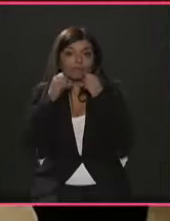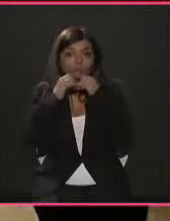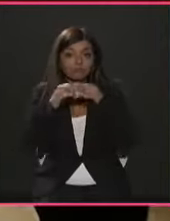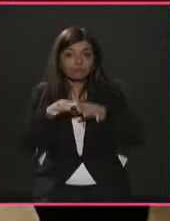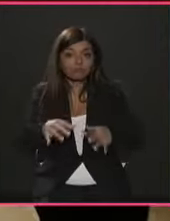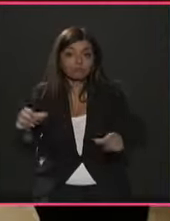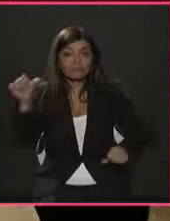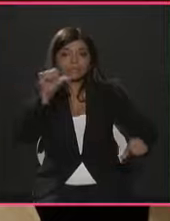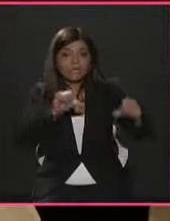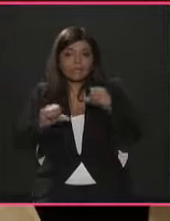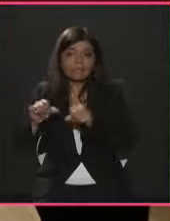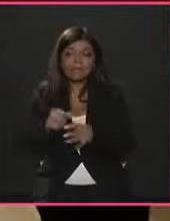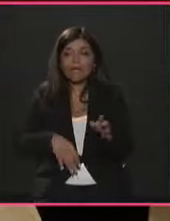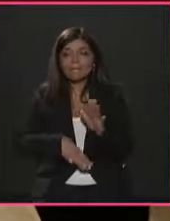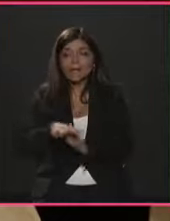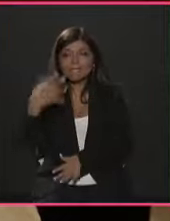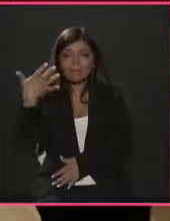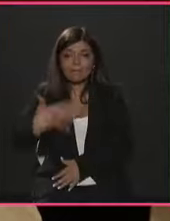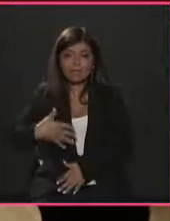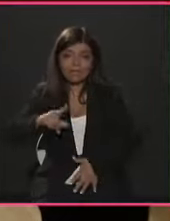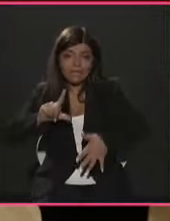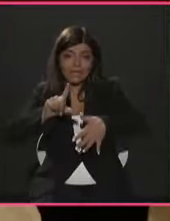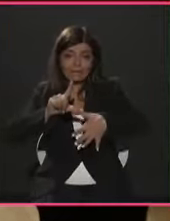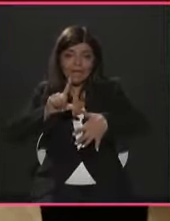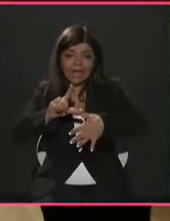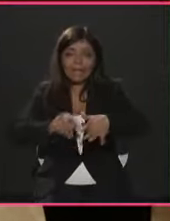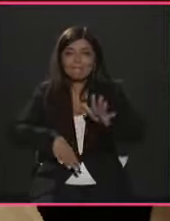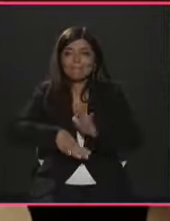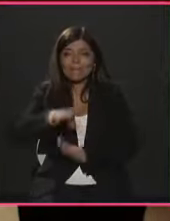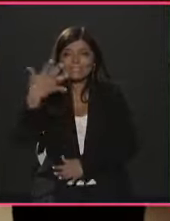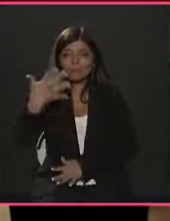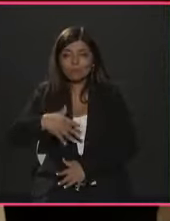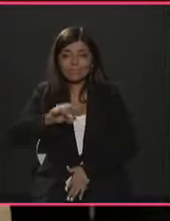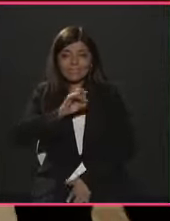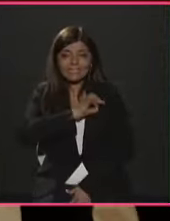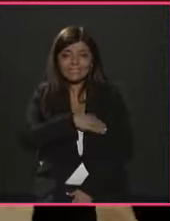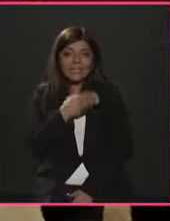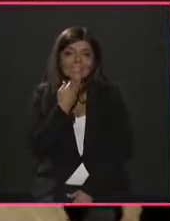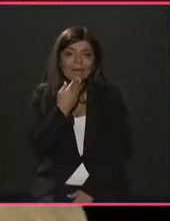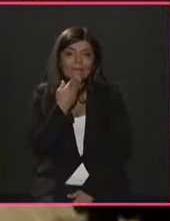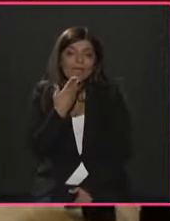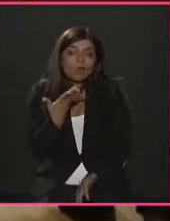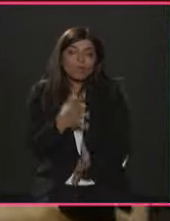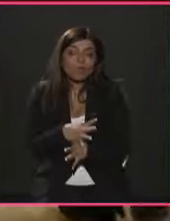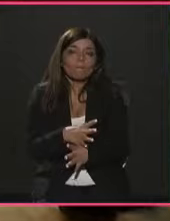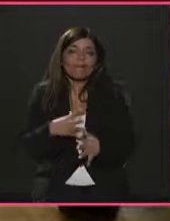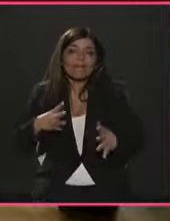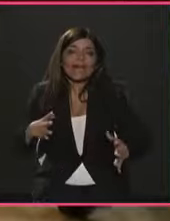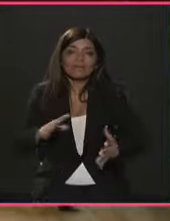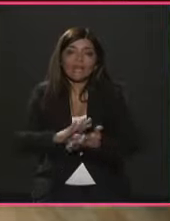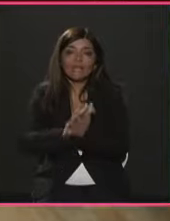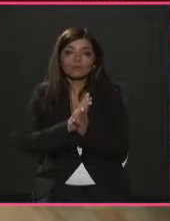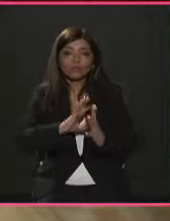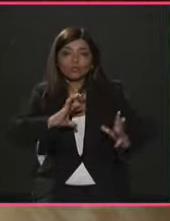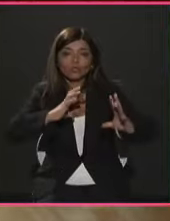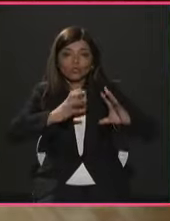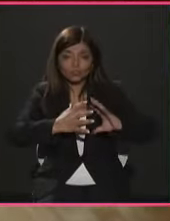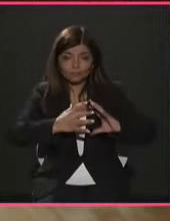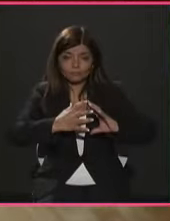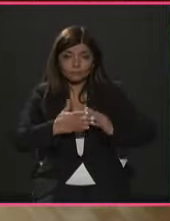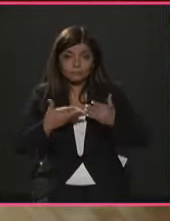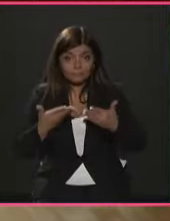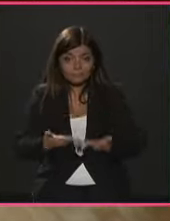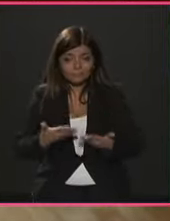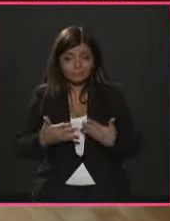científica más importante de América Latina el más importante de chile y por supuesto uno de los más grandes de todo el mundo